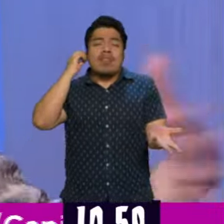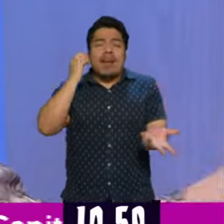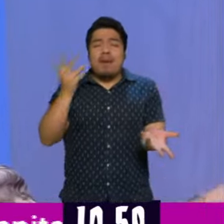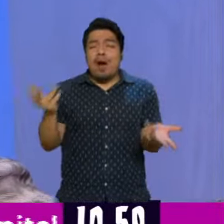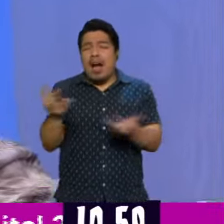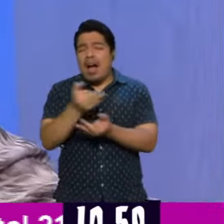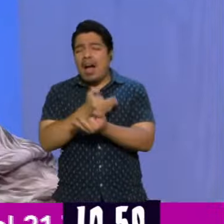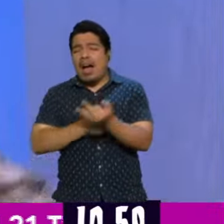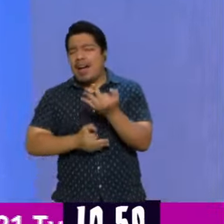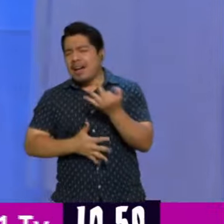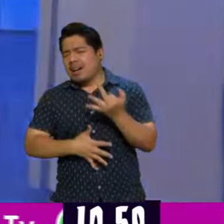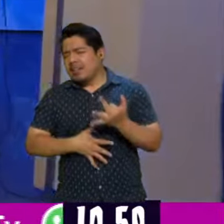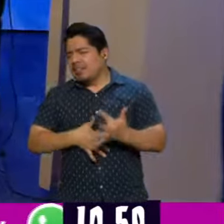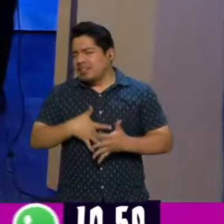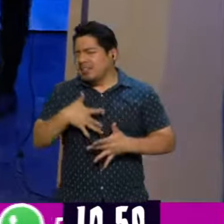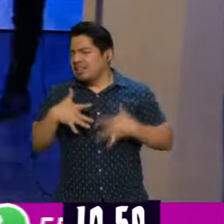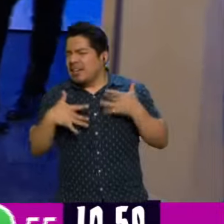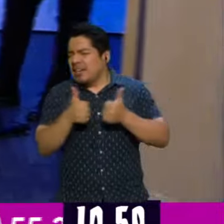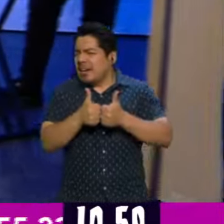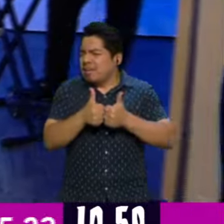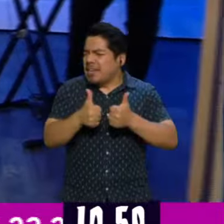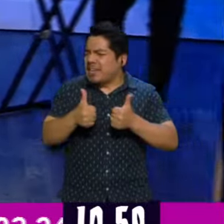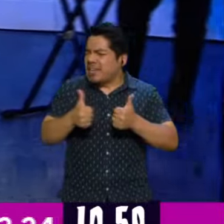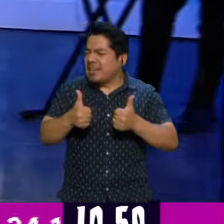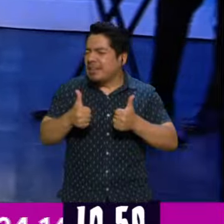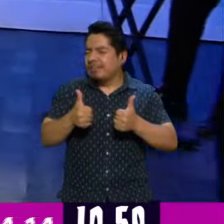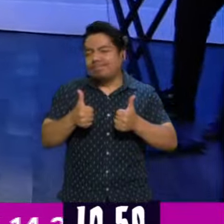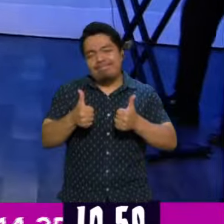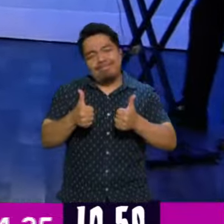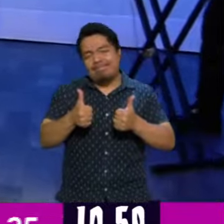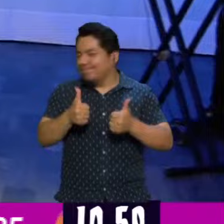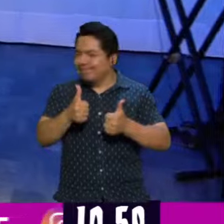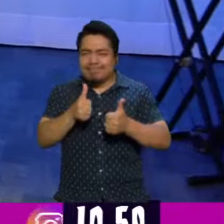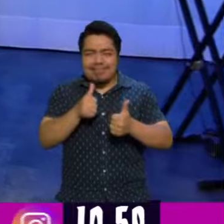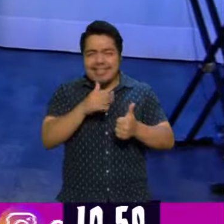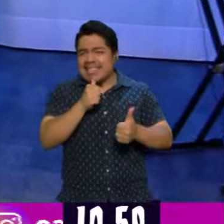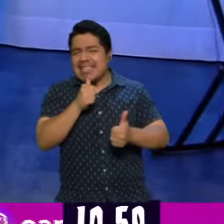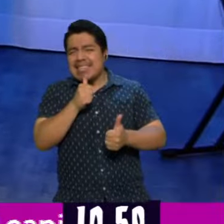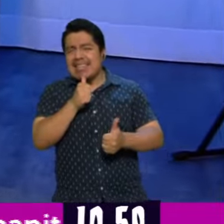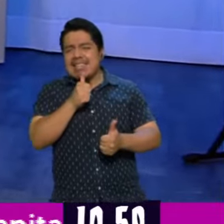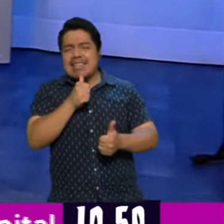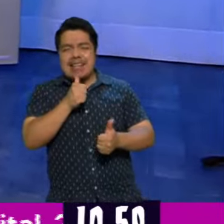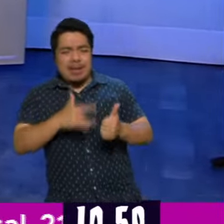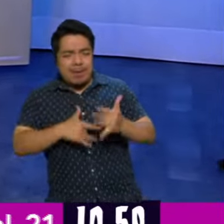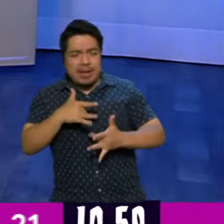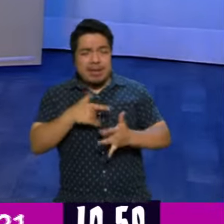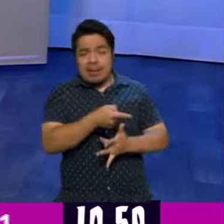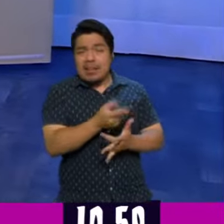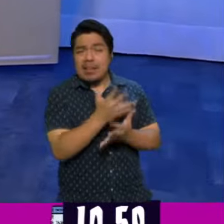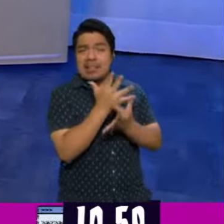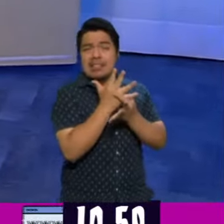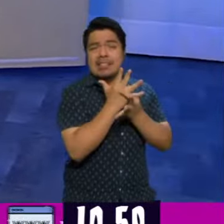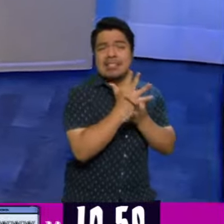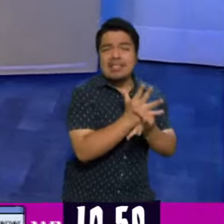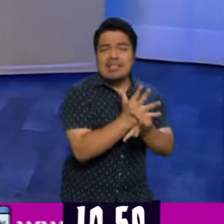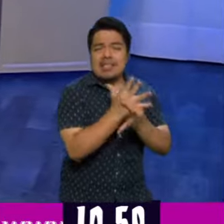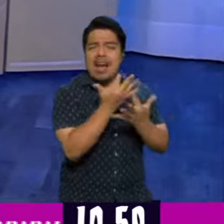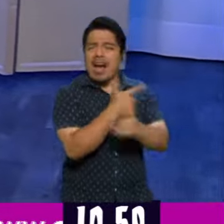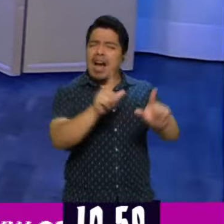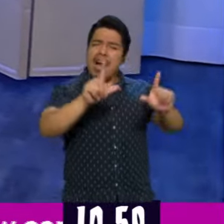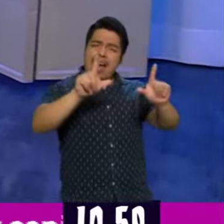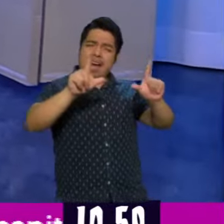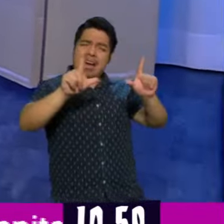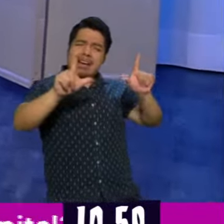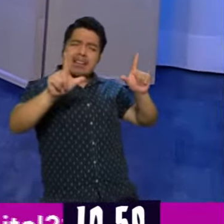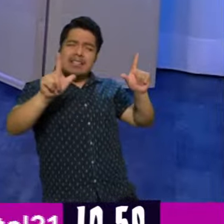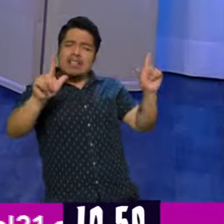nadie puede apartarlo de mí. Él me dijo que era libre, como